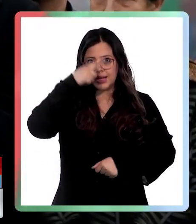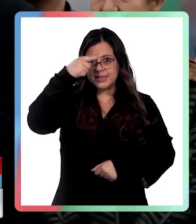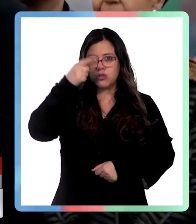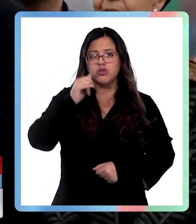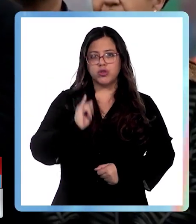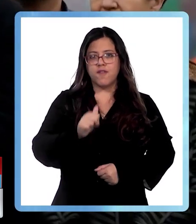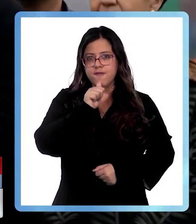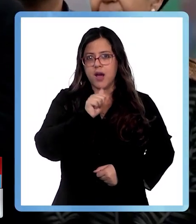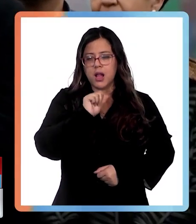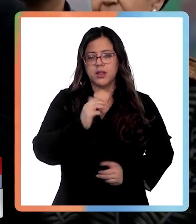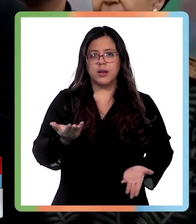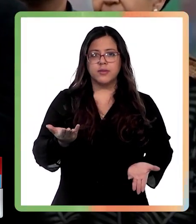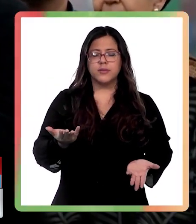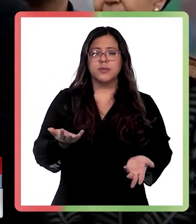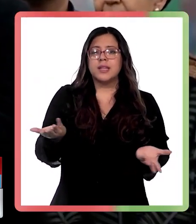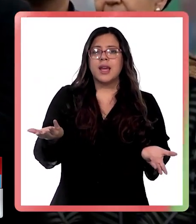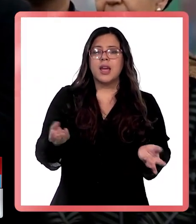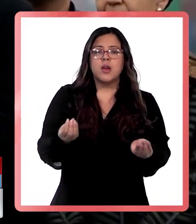San Antonio.